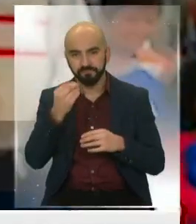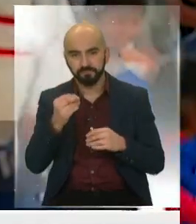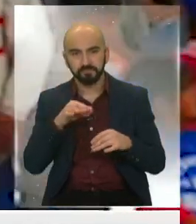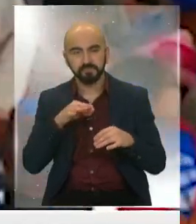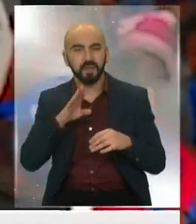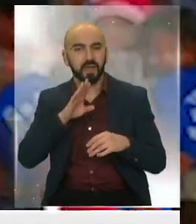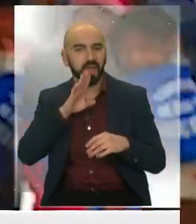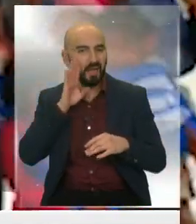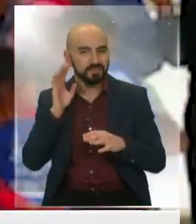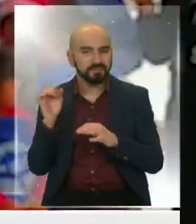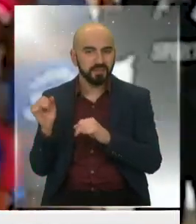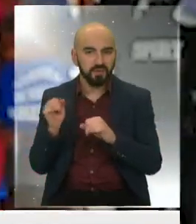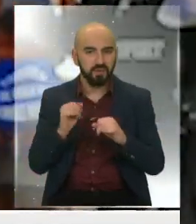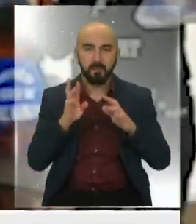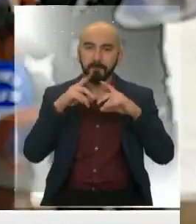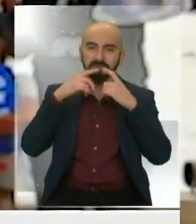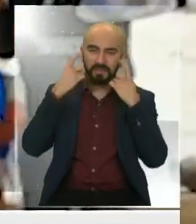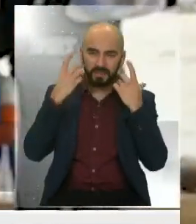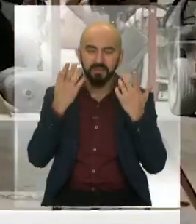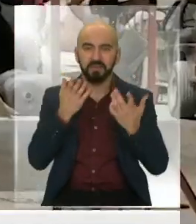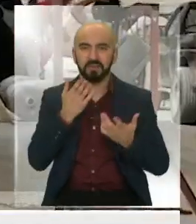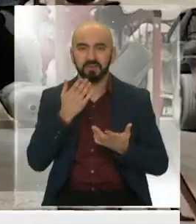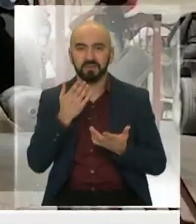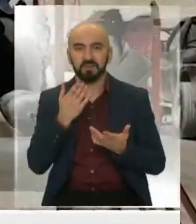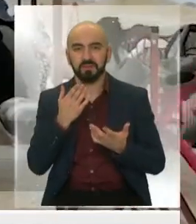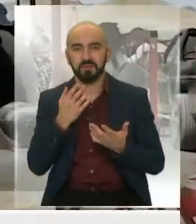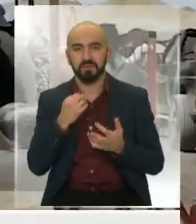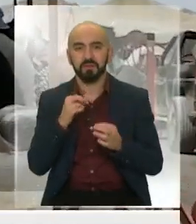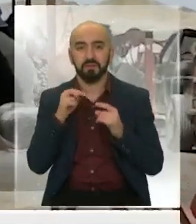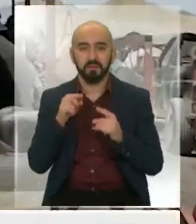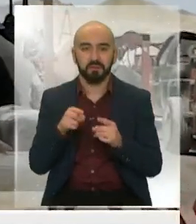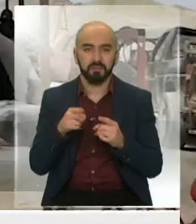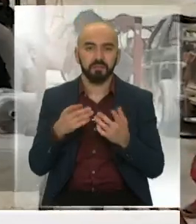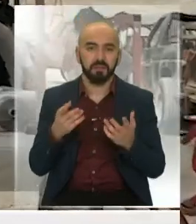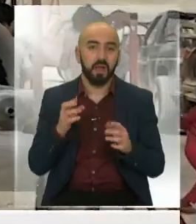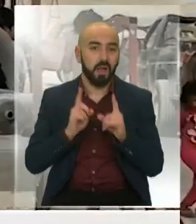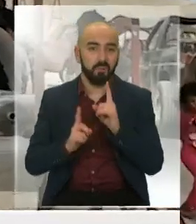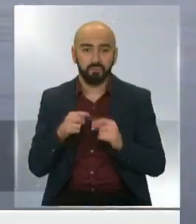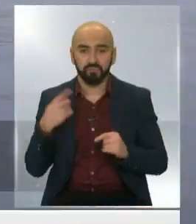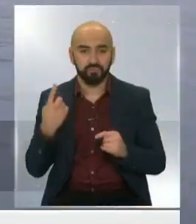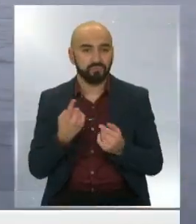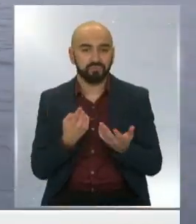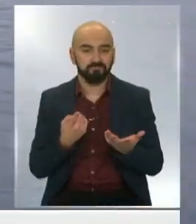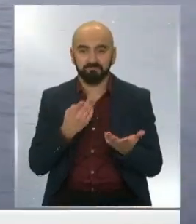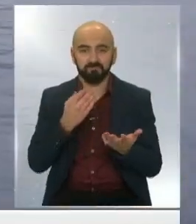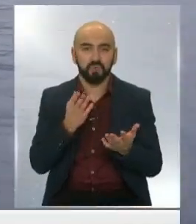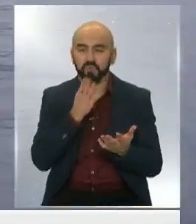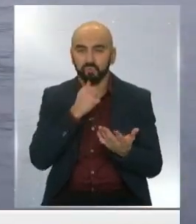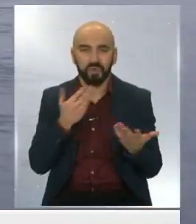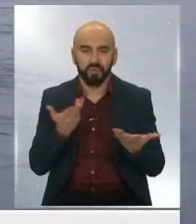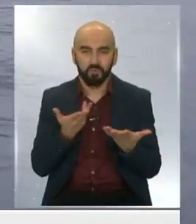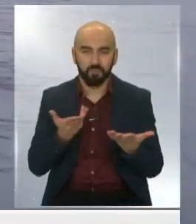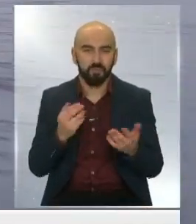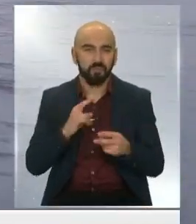aseo, mascarillas. Venir a preocuparse un rato de nosotros que nos tienen muy aislados del sistema.